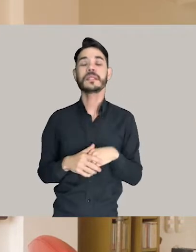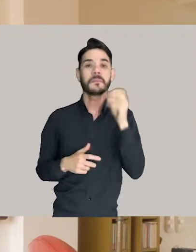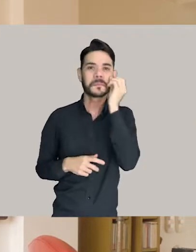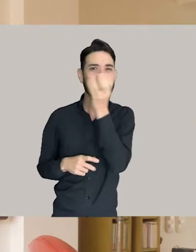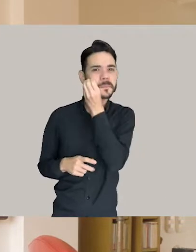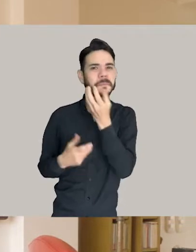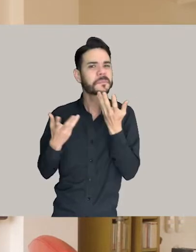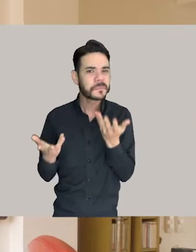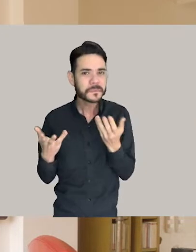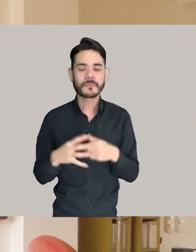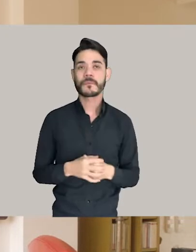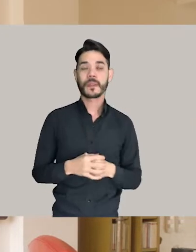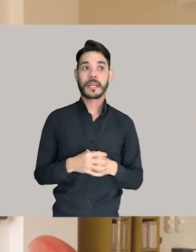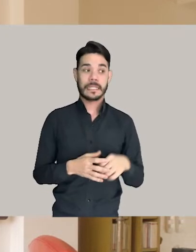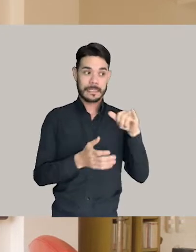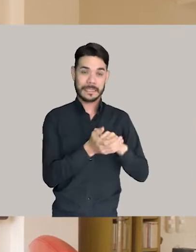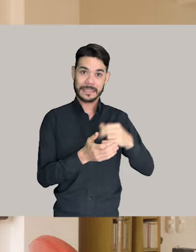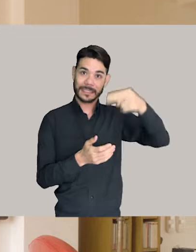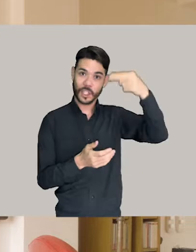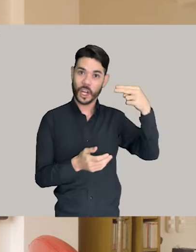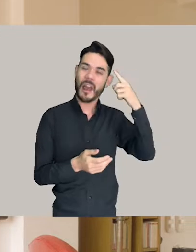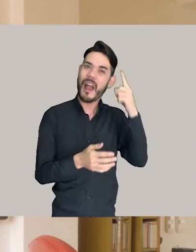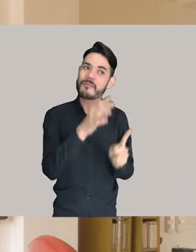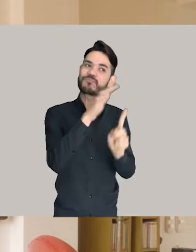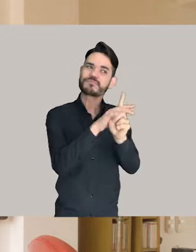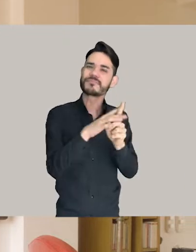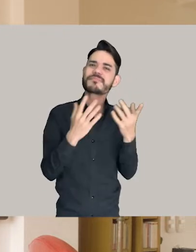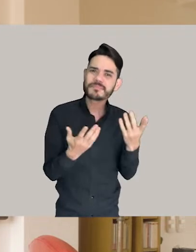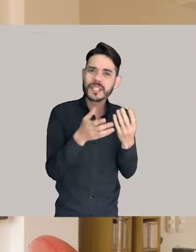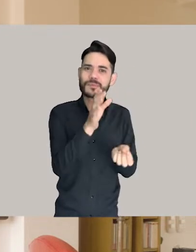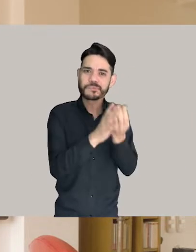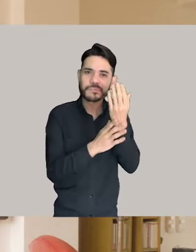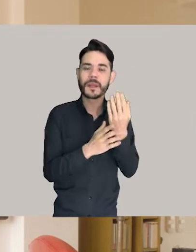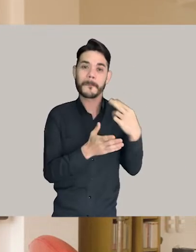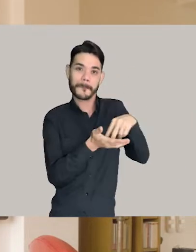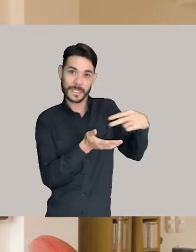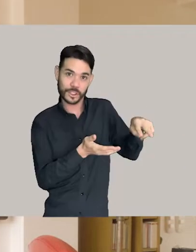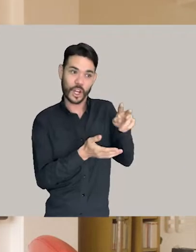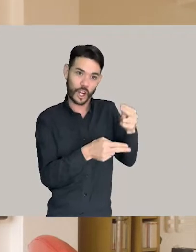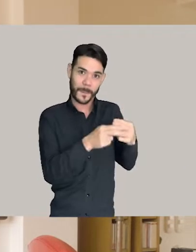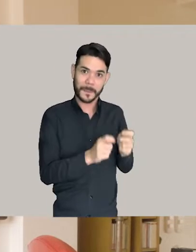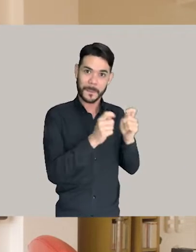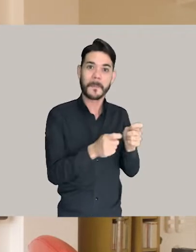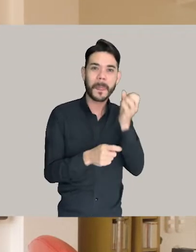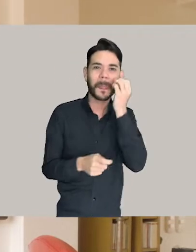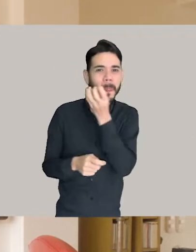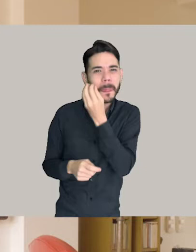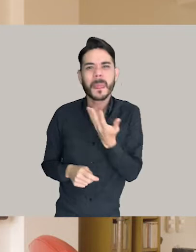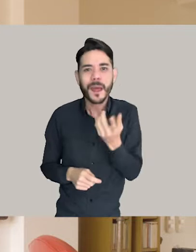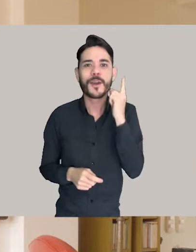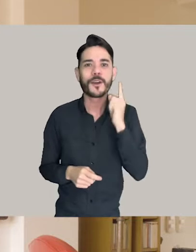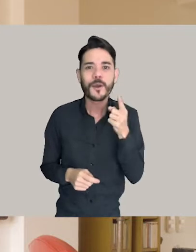es porque estas historias se me ocurrieron y crear los personajes con nombres de plantas a raíz de que un día estaba